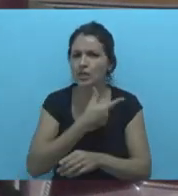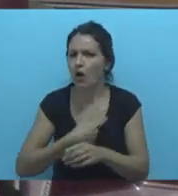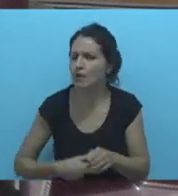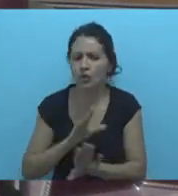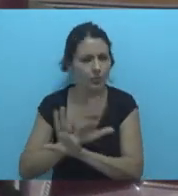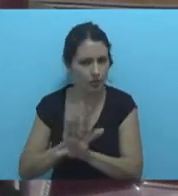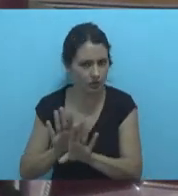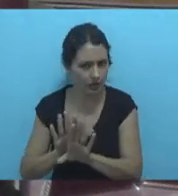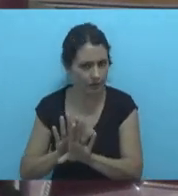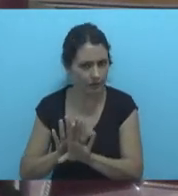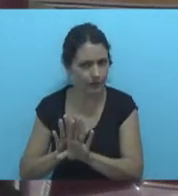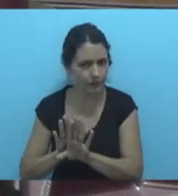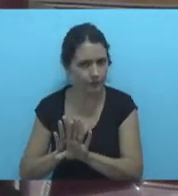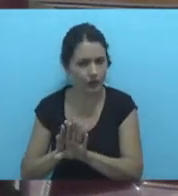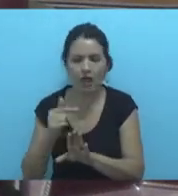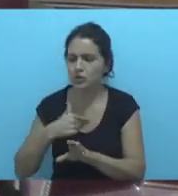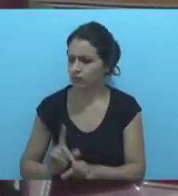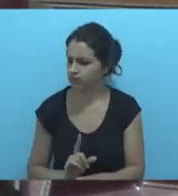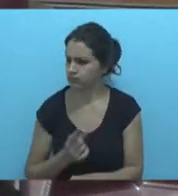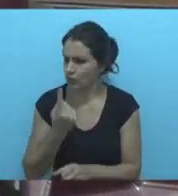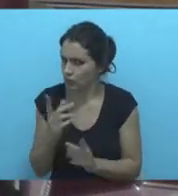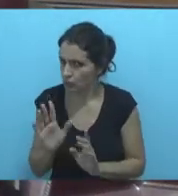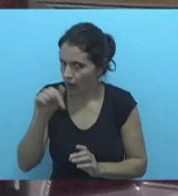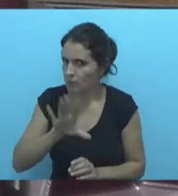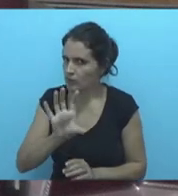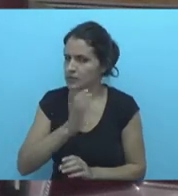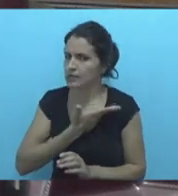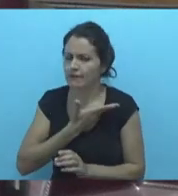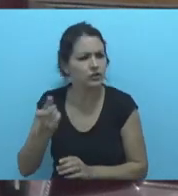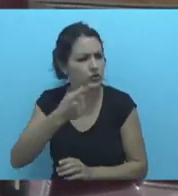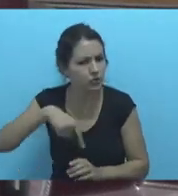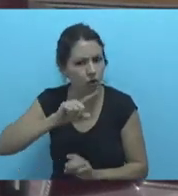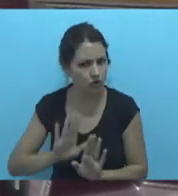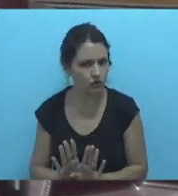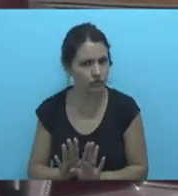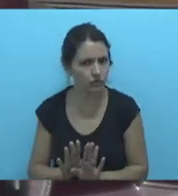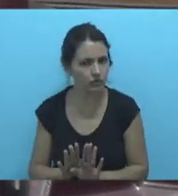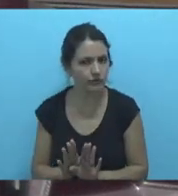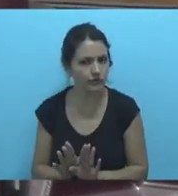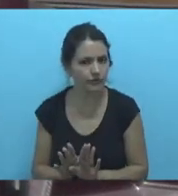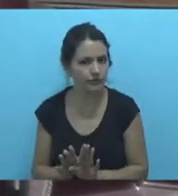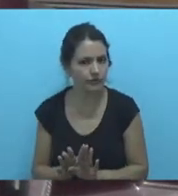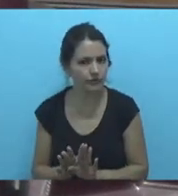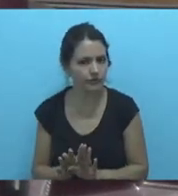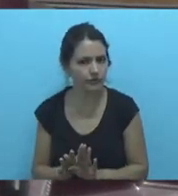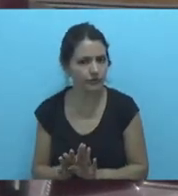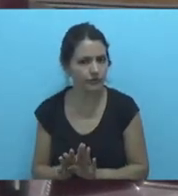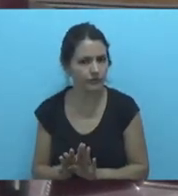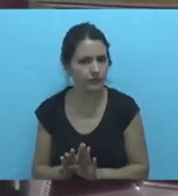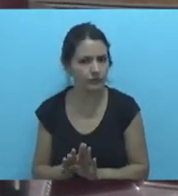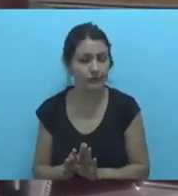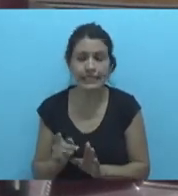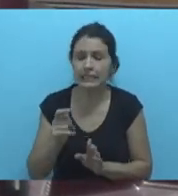gobernado. Y eso es algo de lo que yo me enorgullezco y deberíamos hacerlo todos. Por lo antes mencionado, también es